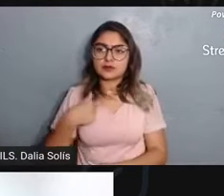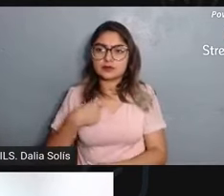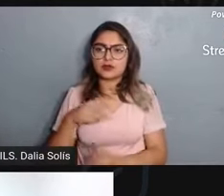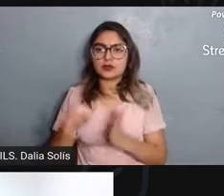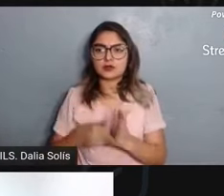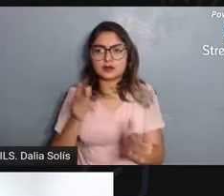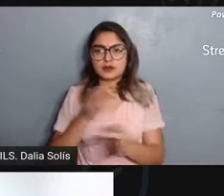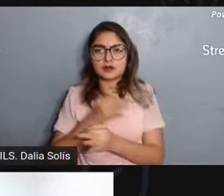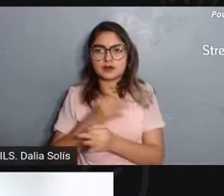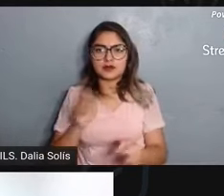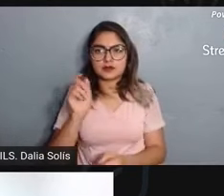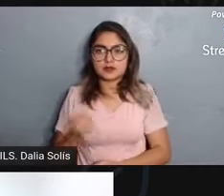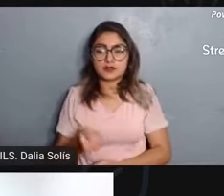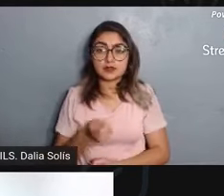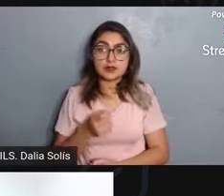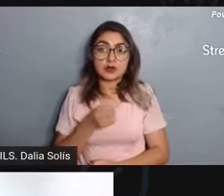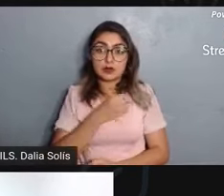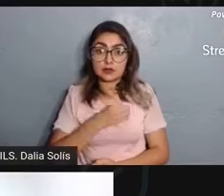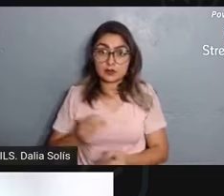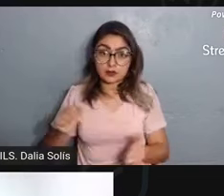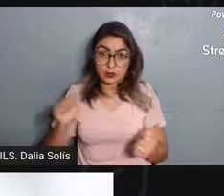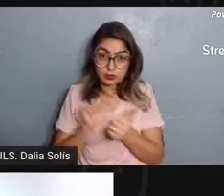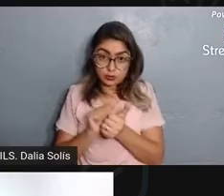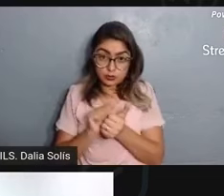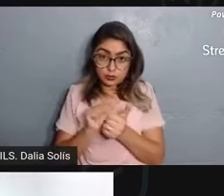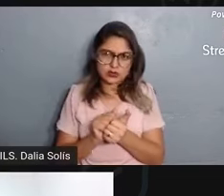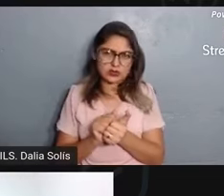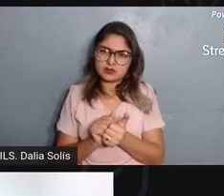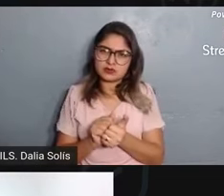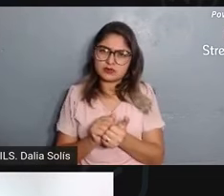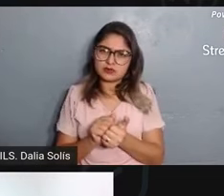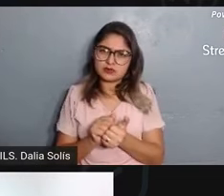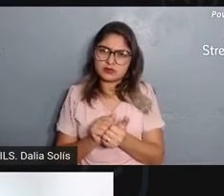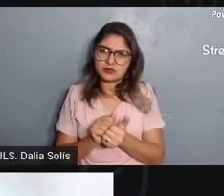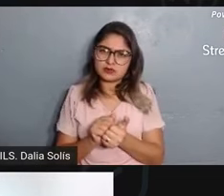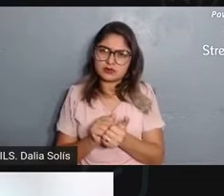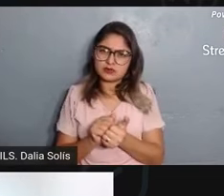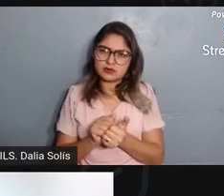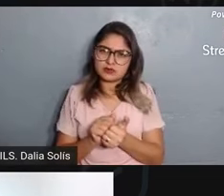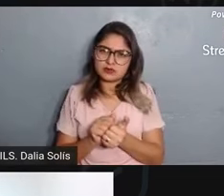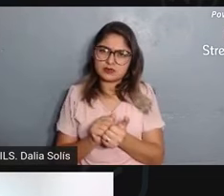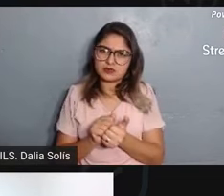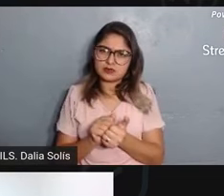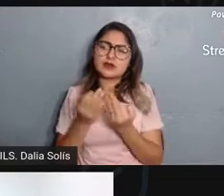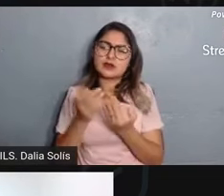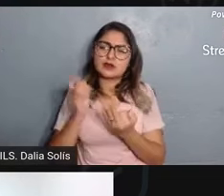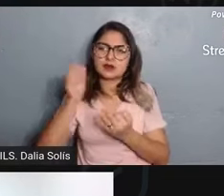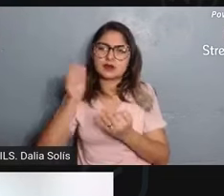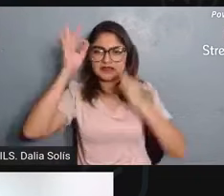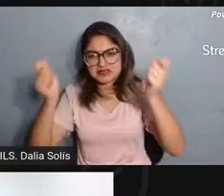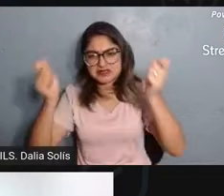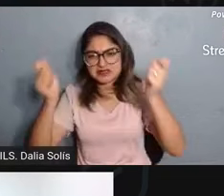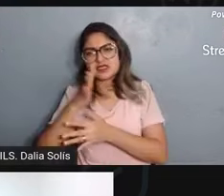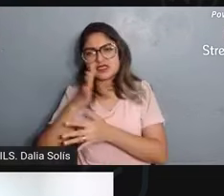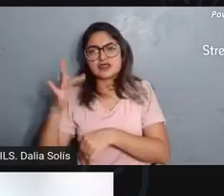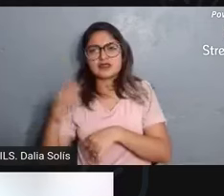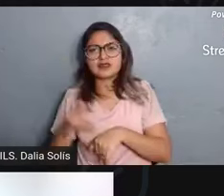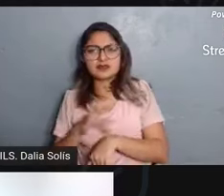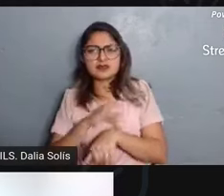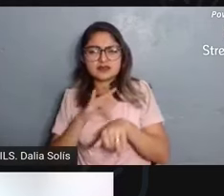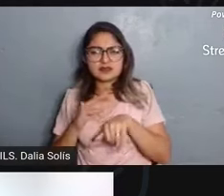formas, a través de las fantasías, de las caricias, a través del beso. El solo hecho de darle un beso a su pareja, de sentir